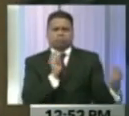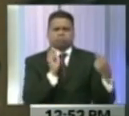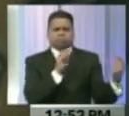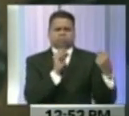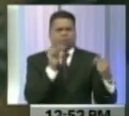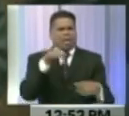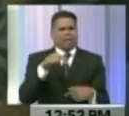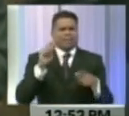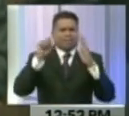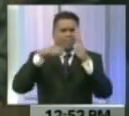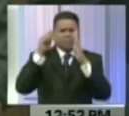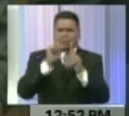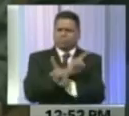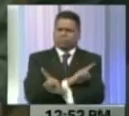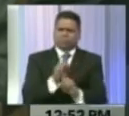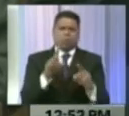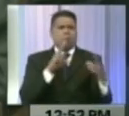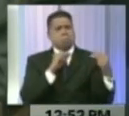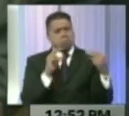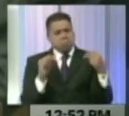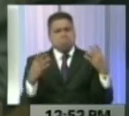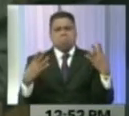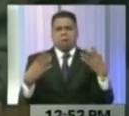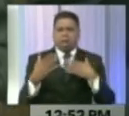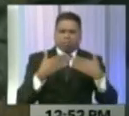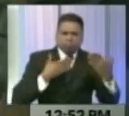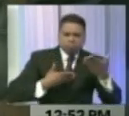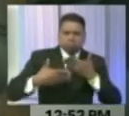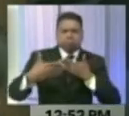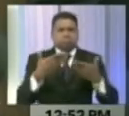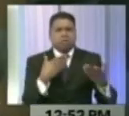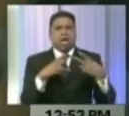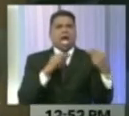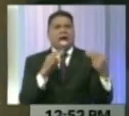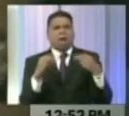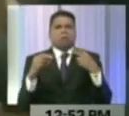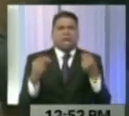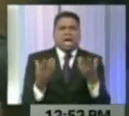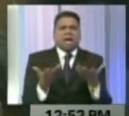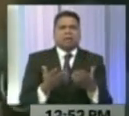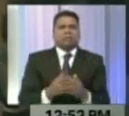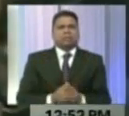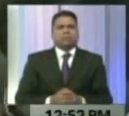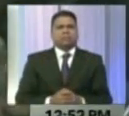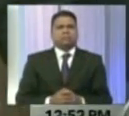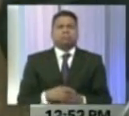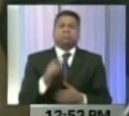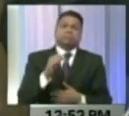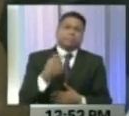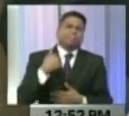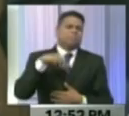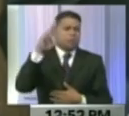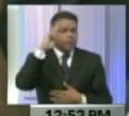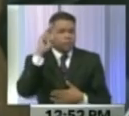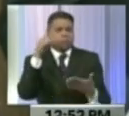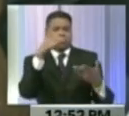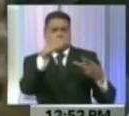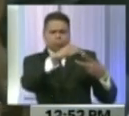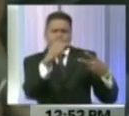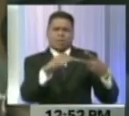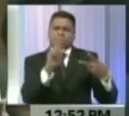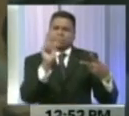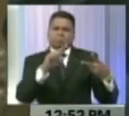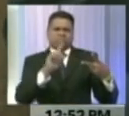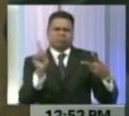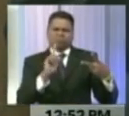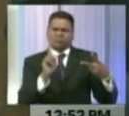televisión, sino de conversarla. De conversarla. En algunas, digo, aquí tiene razón, aquí no tiene. Aquí